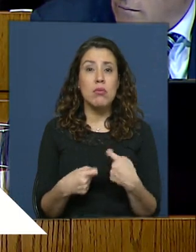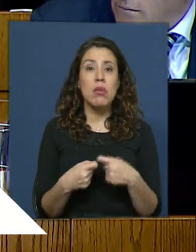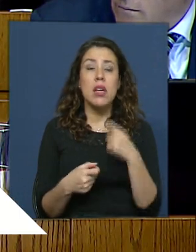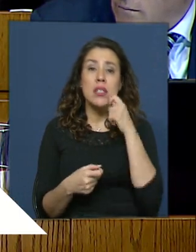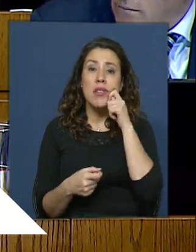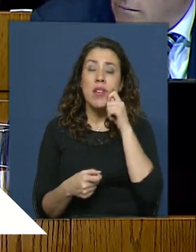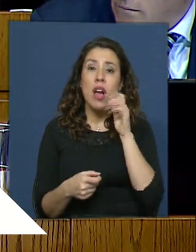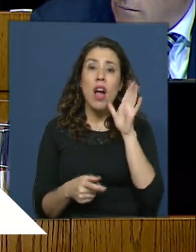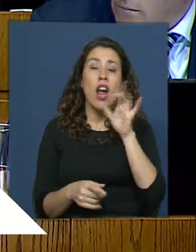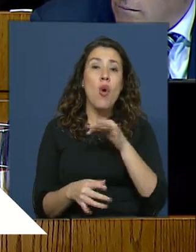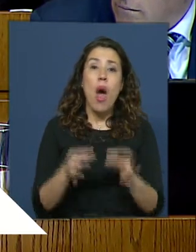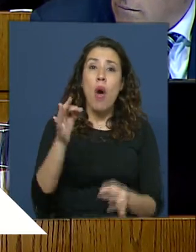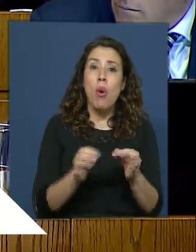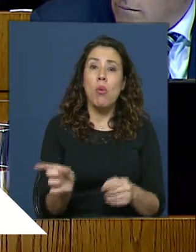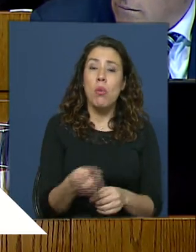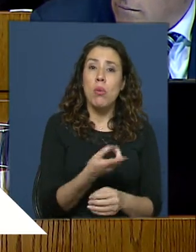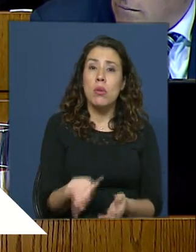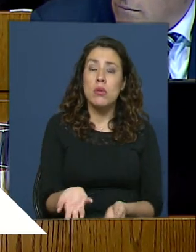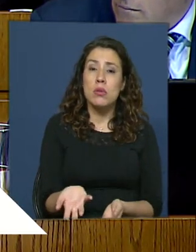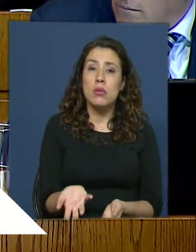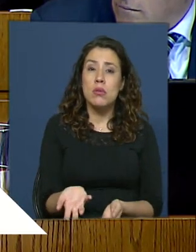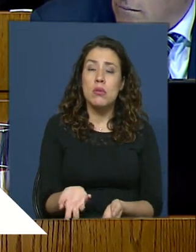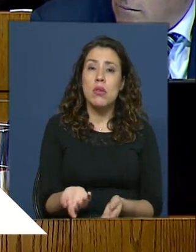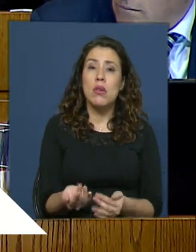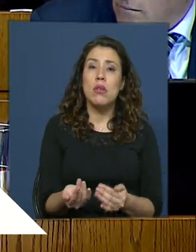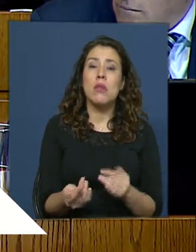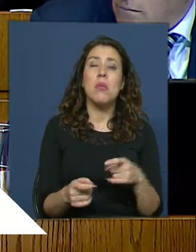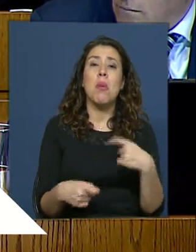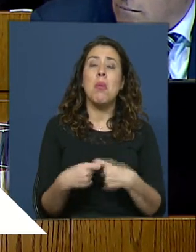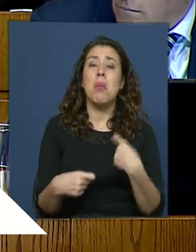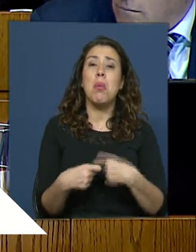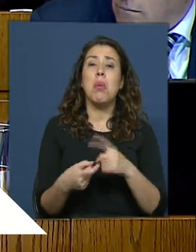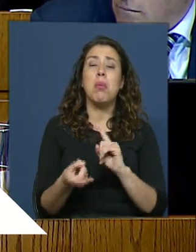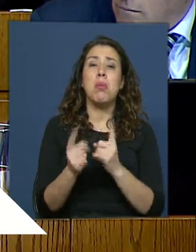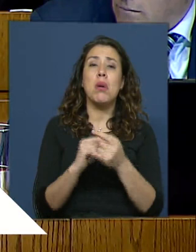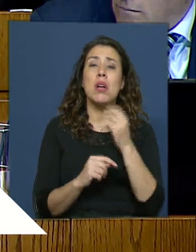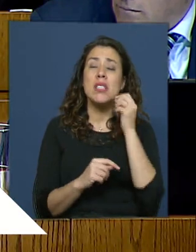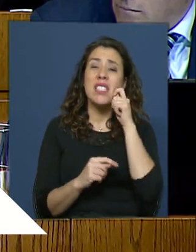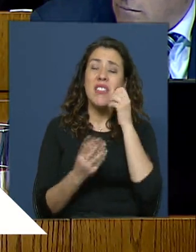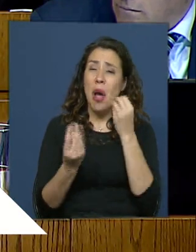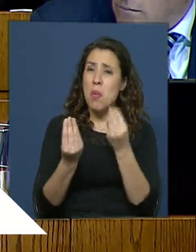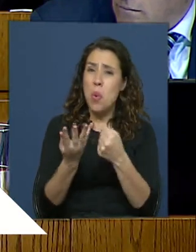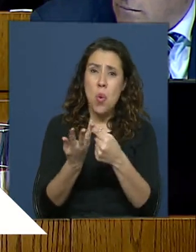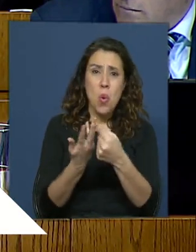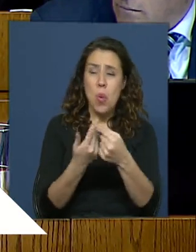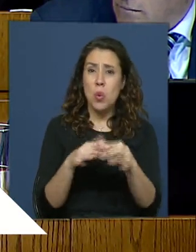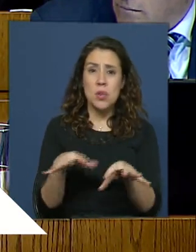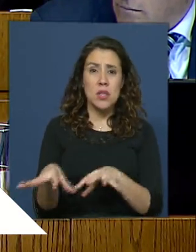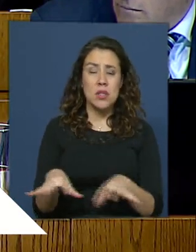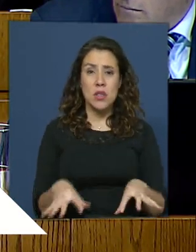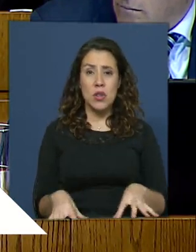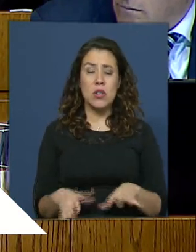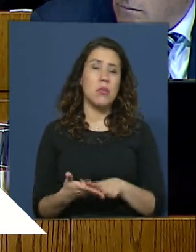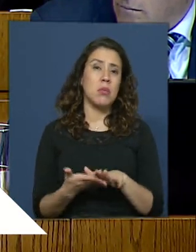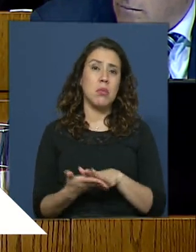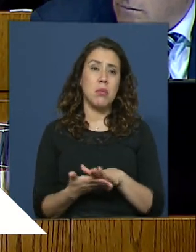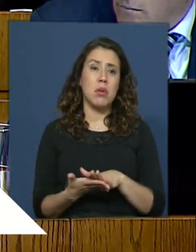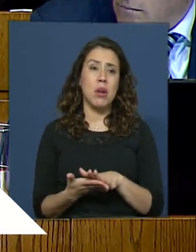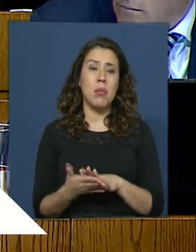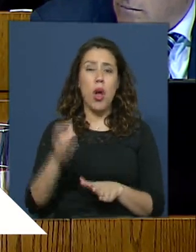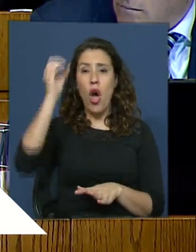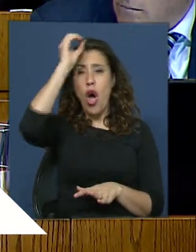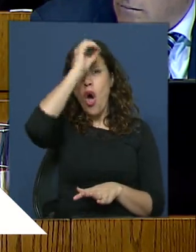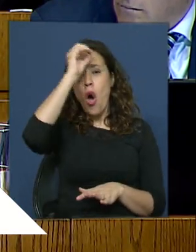la impunidad. La justificación y la negación se traducen en muchas acciones, como por ejemplo una opinión